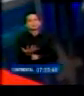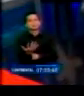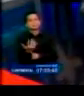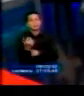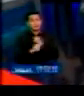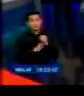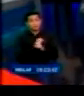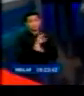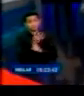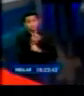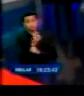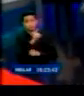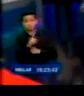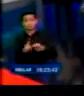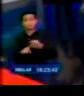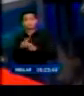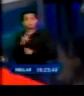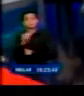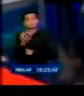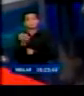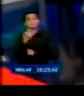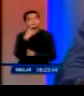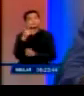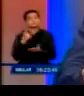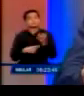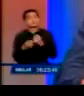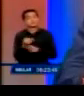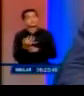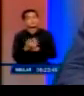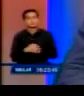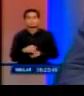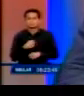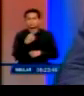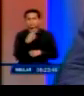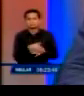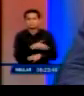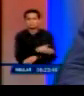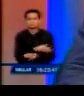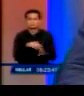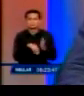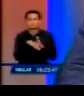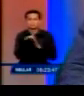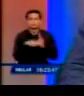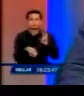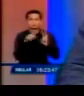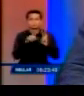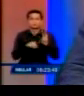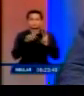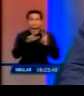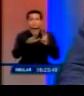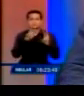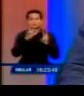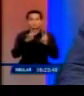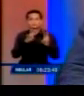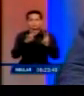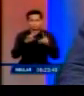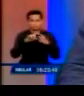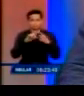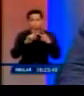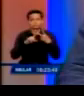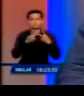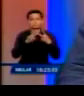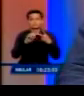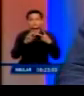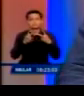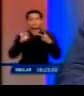el 2014 y el 2015, señor superintendente? Como le decía, el patrimonio aumentó en 6.37 millones, pasando de 2.880 millones